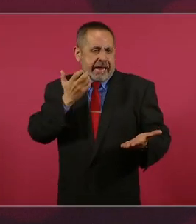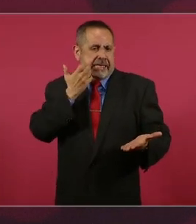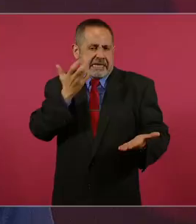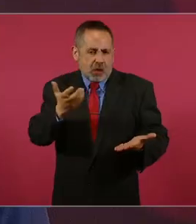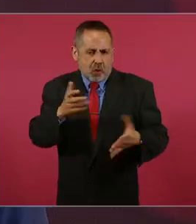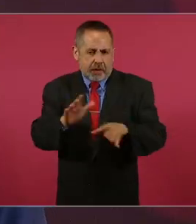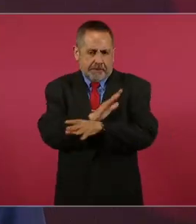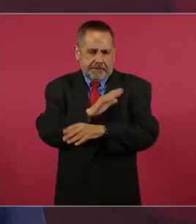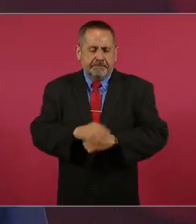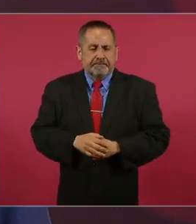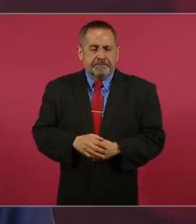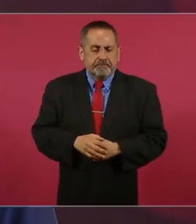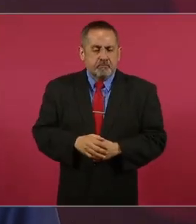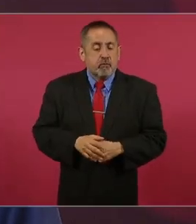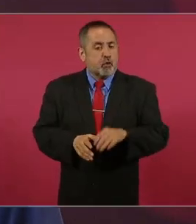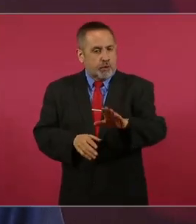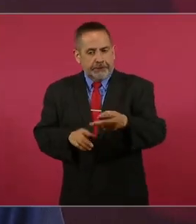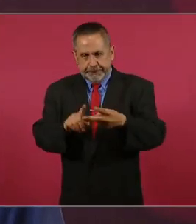Sobre los recursos,